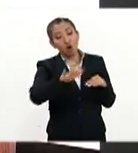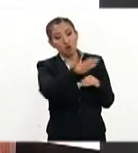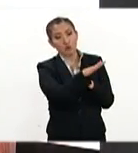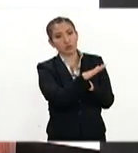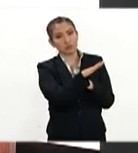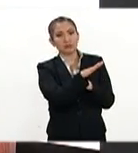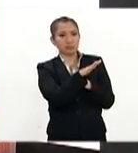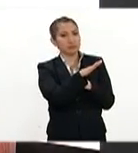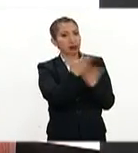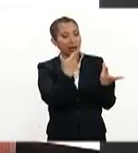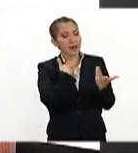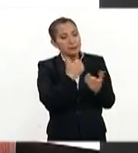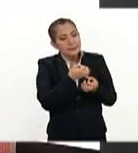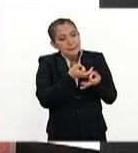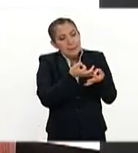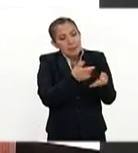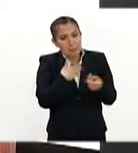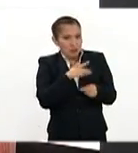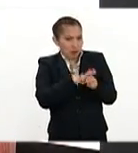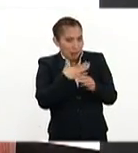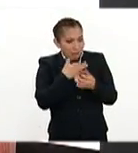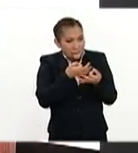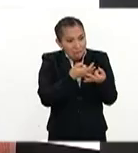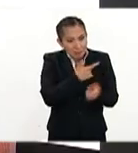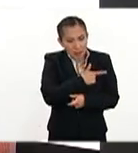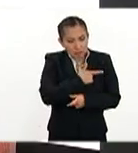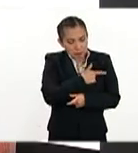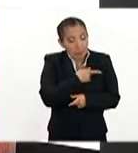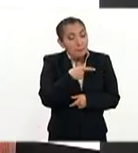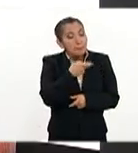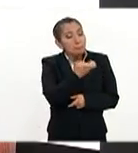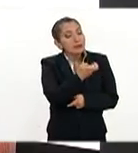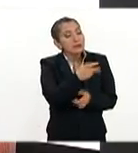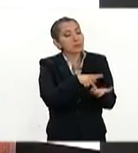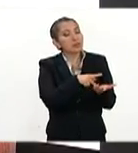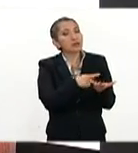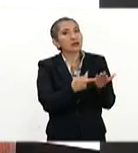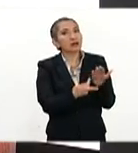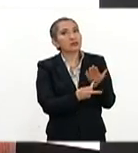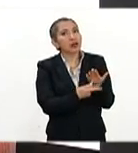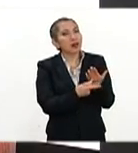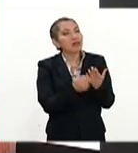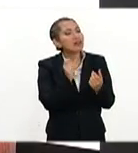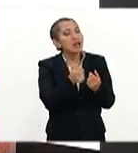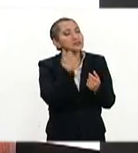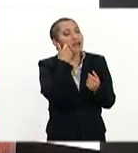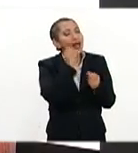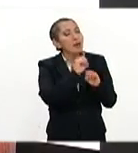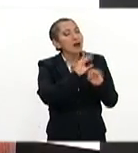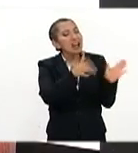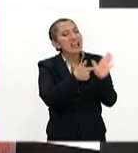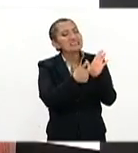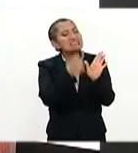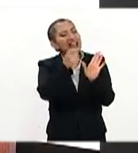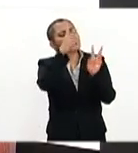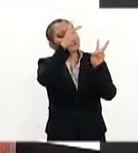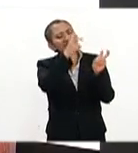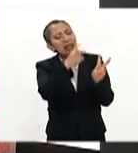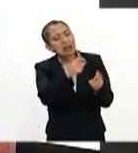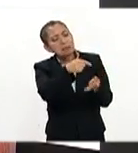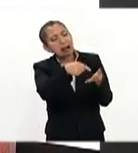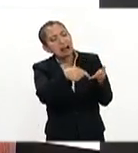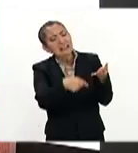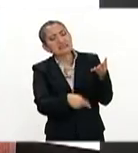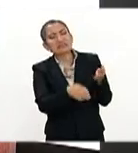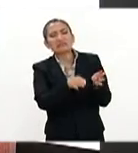de apasionarme personalmente, pero es un proyecto que trata de esclarecer todos estos temas que muchas veces